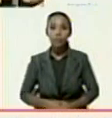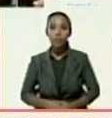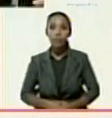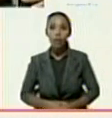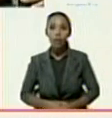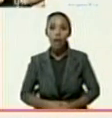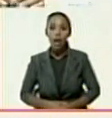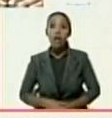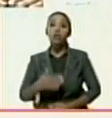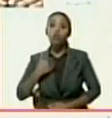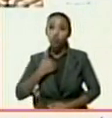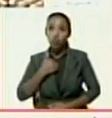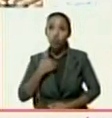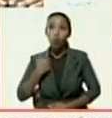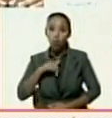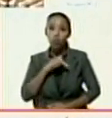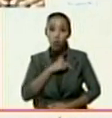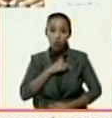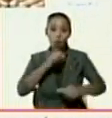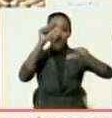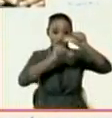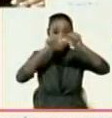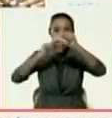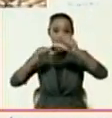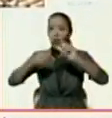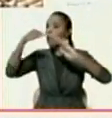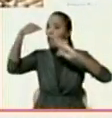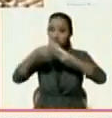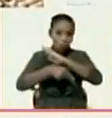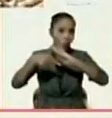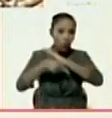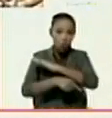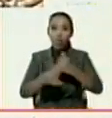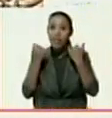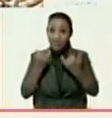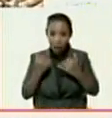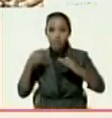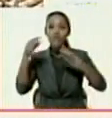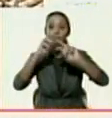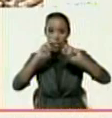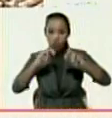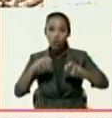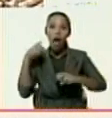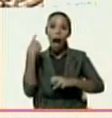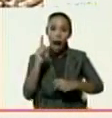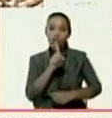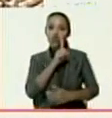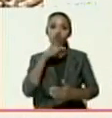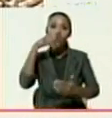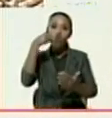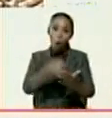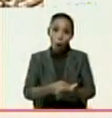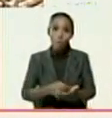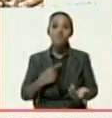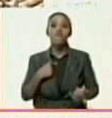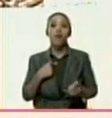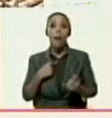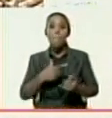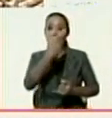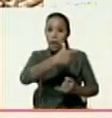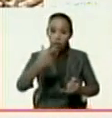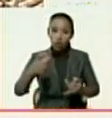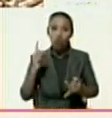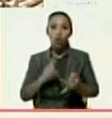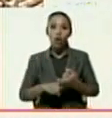Vamos a llegar hasta el final y ya las investigaciones nos dan nombre, nos están dando personas